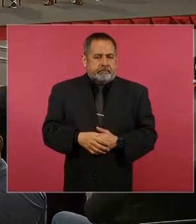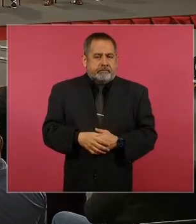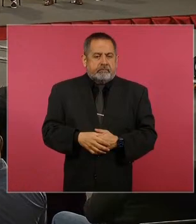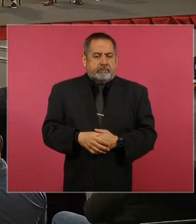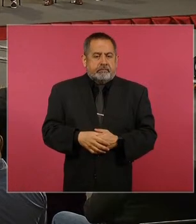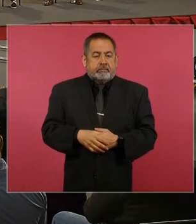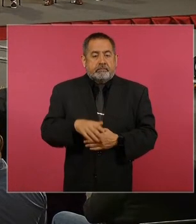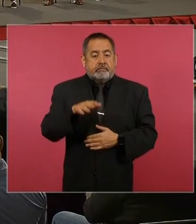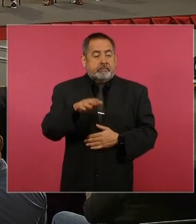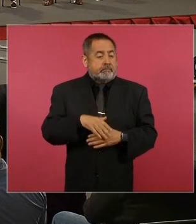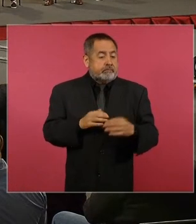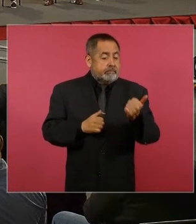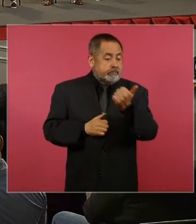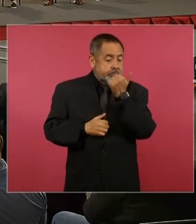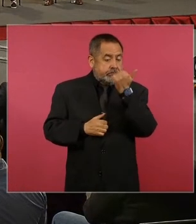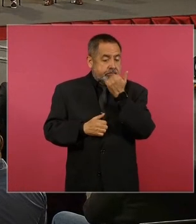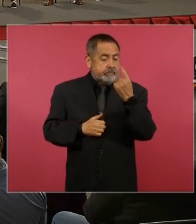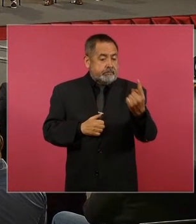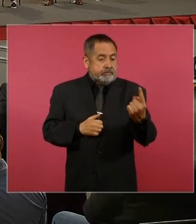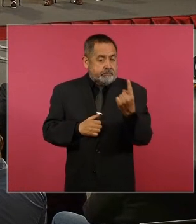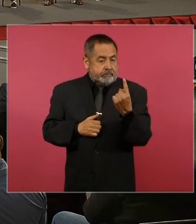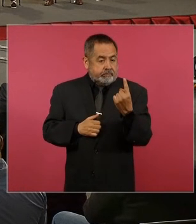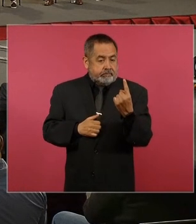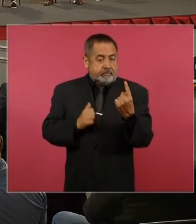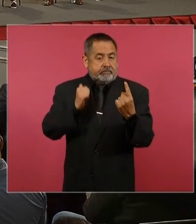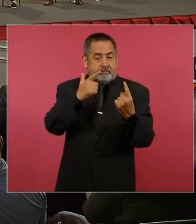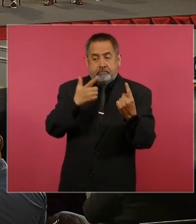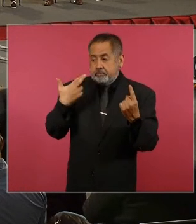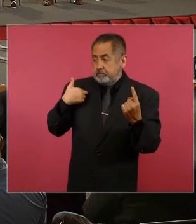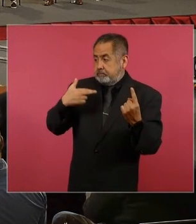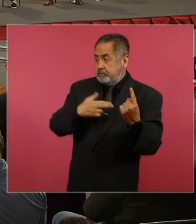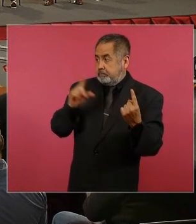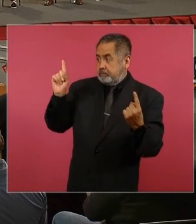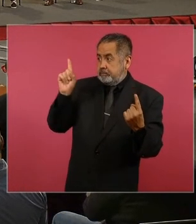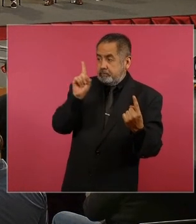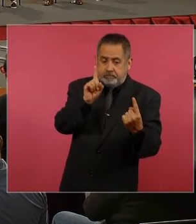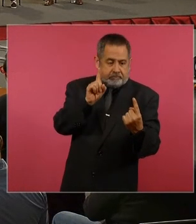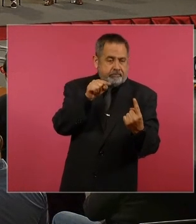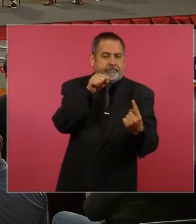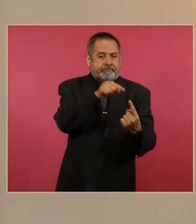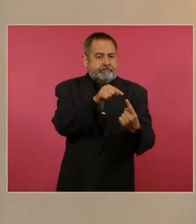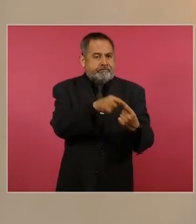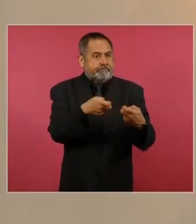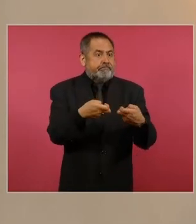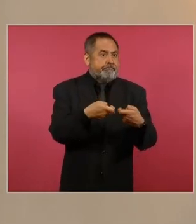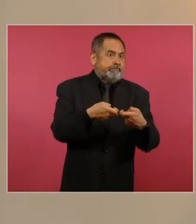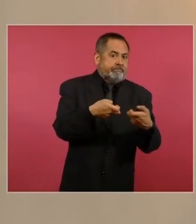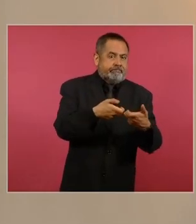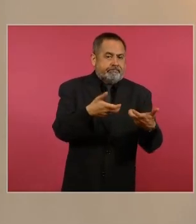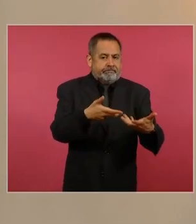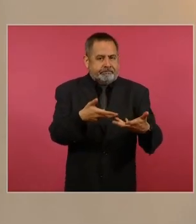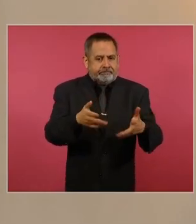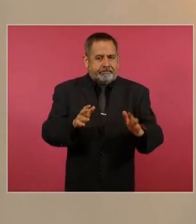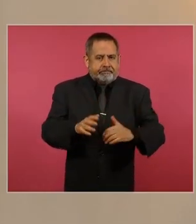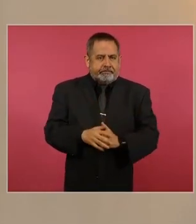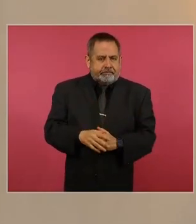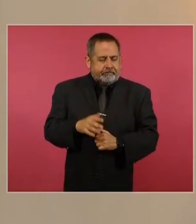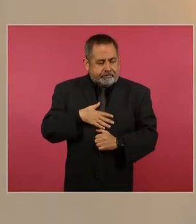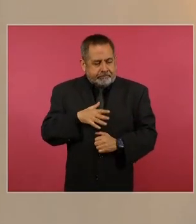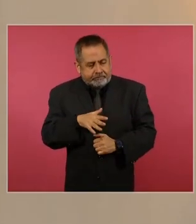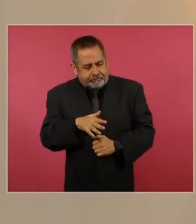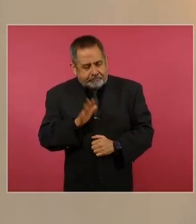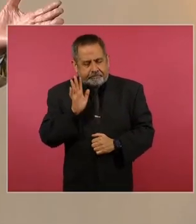Cuando el alumno está haciendo algo y está el maestro presente, se pone muy nervioso, entonces me fui